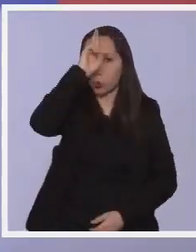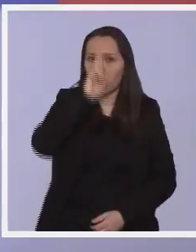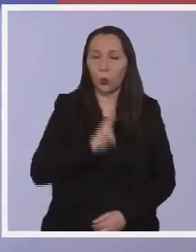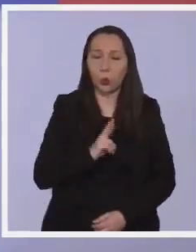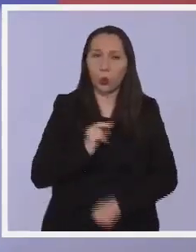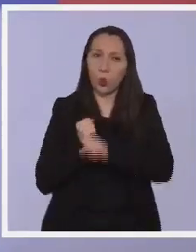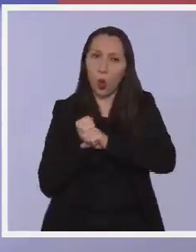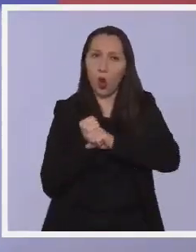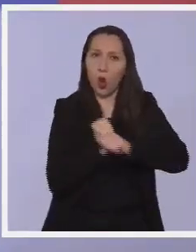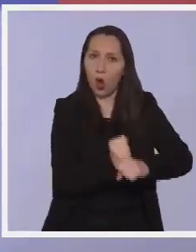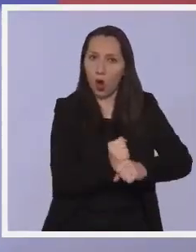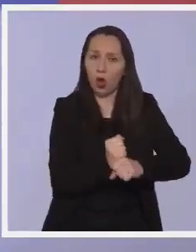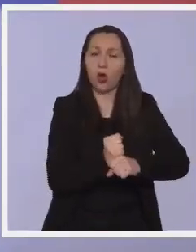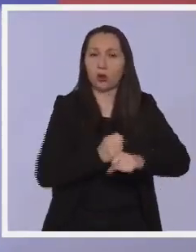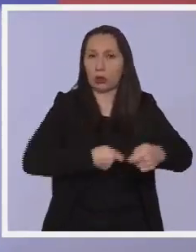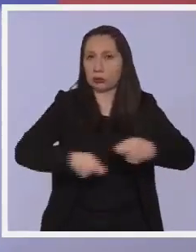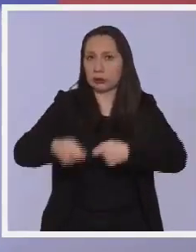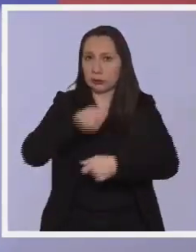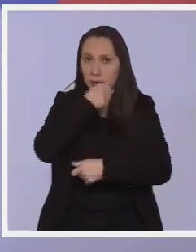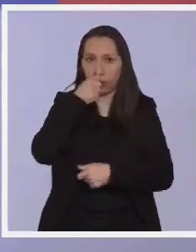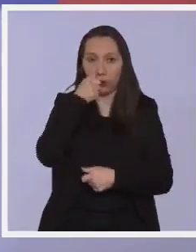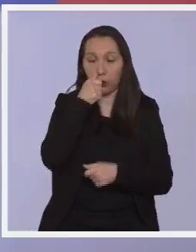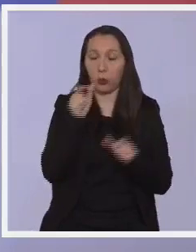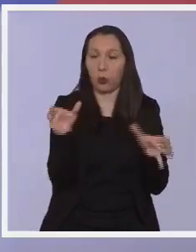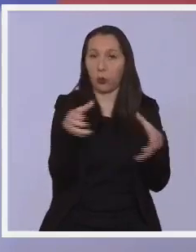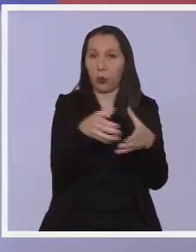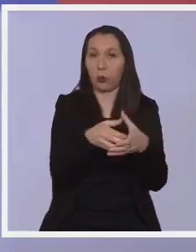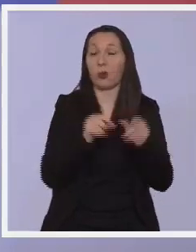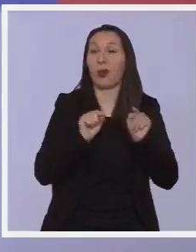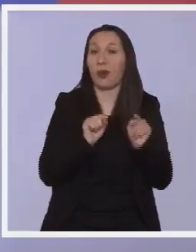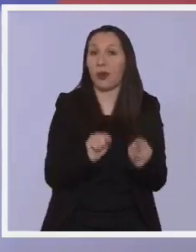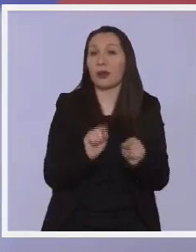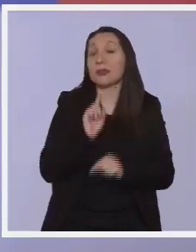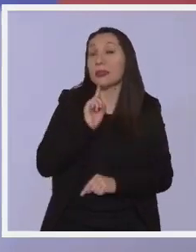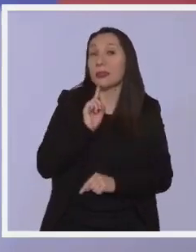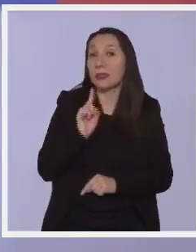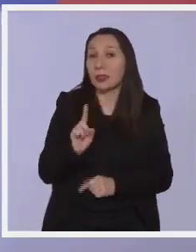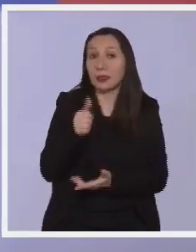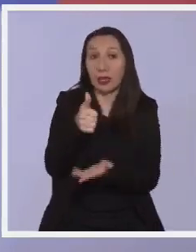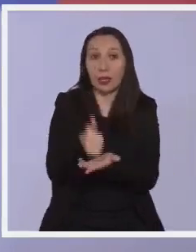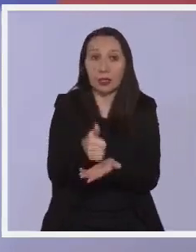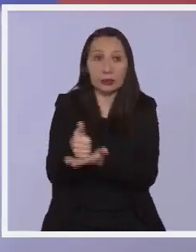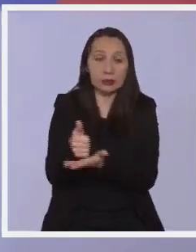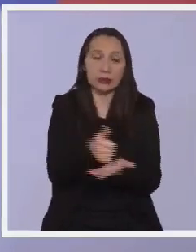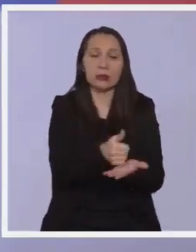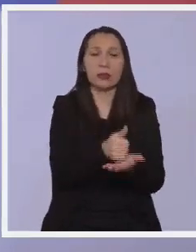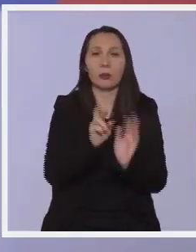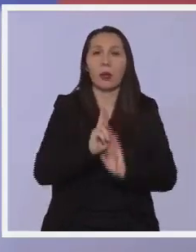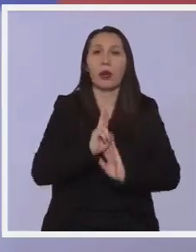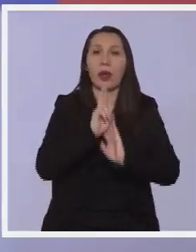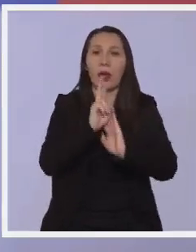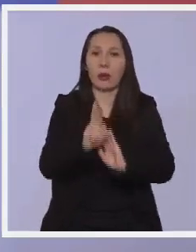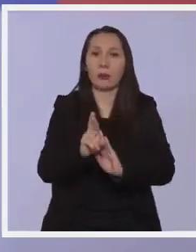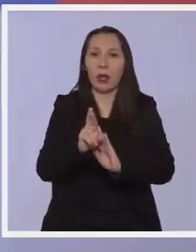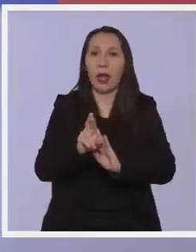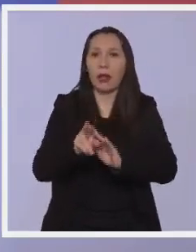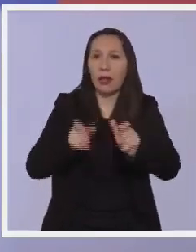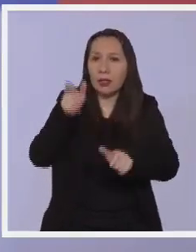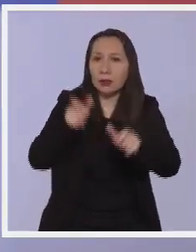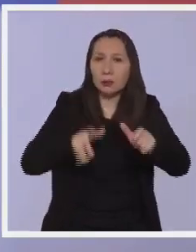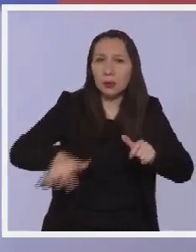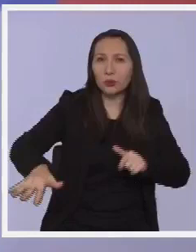el combate del narco. Porque son los representantes del tejido